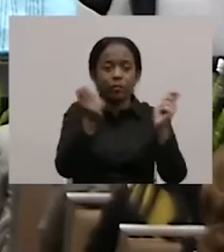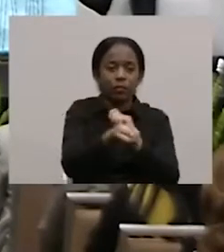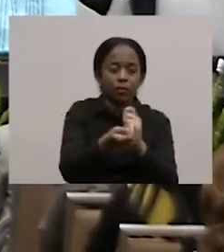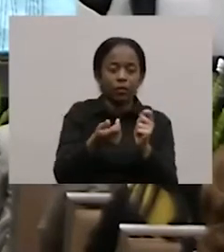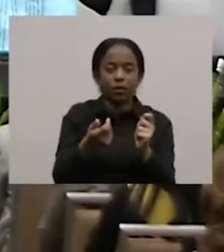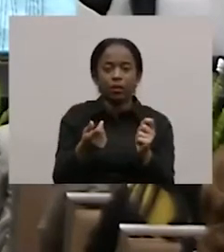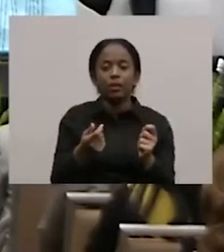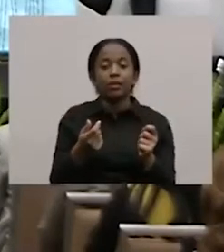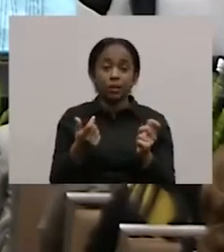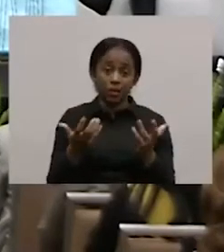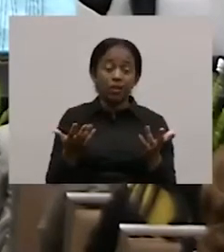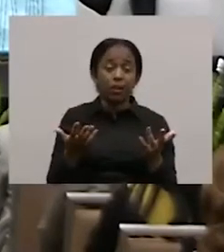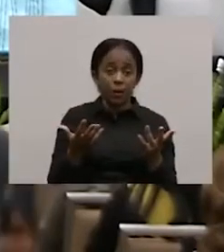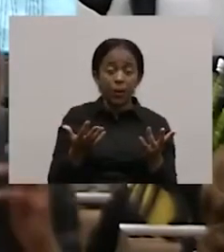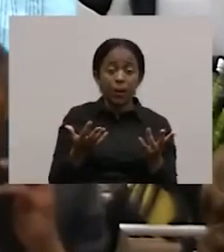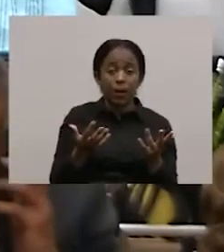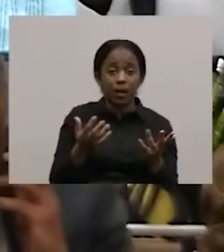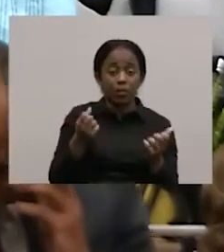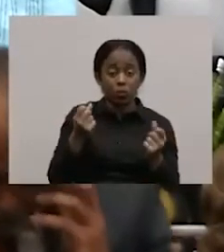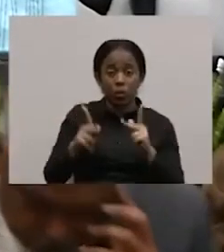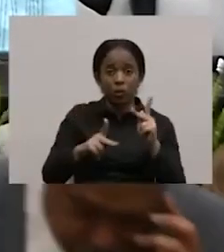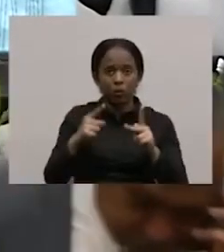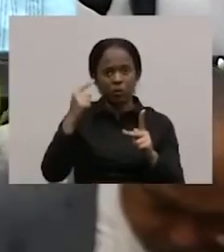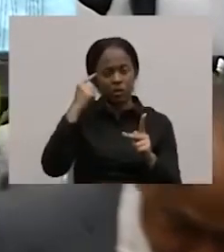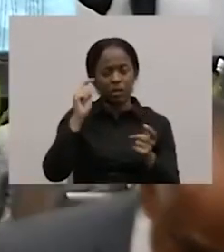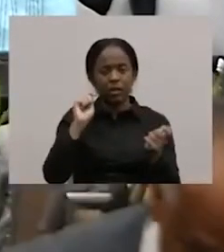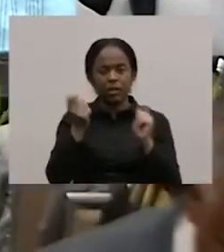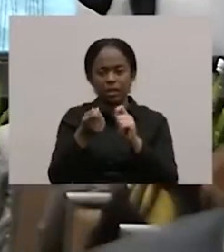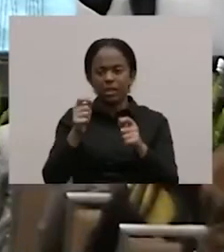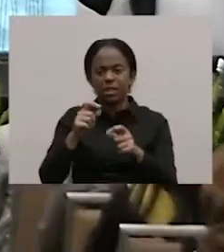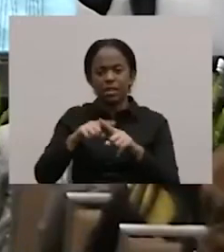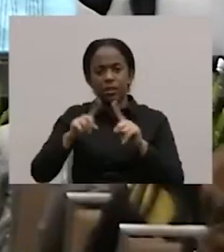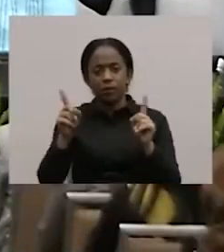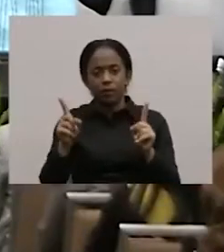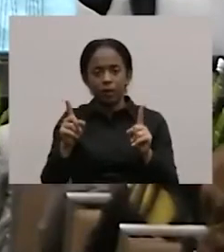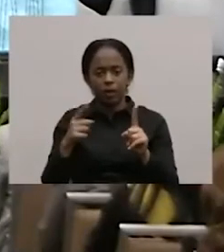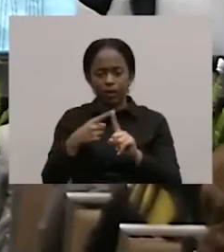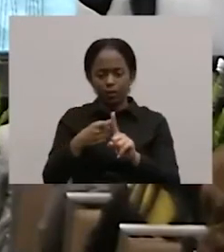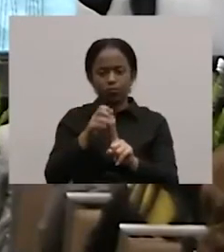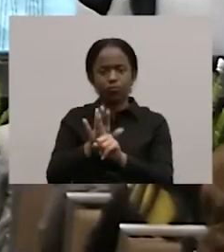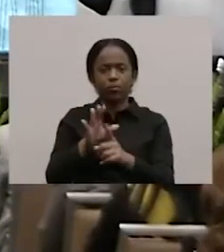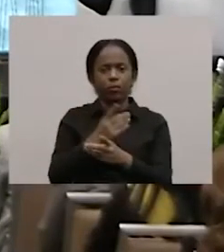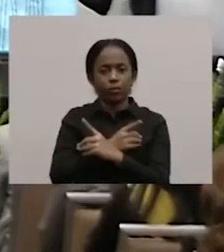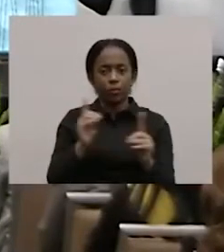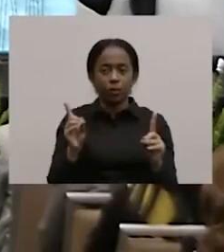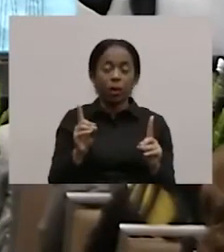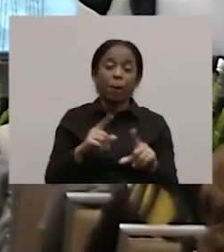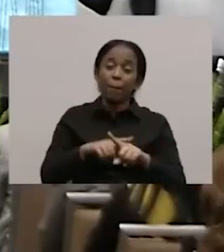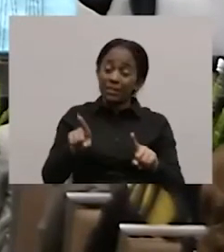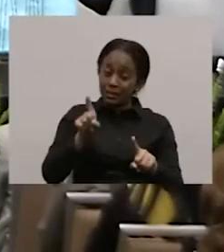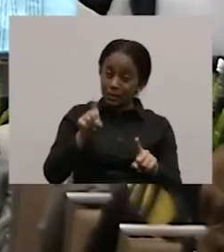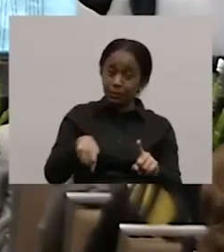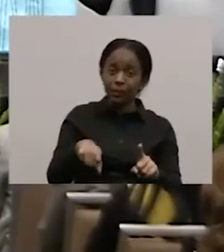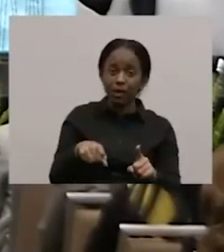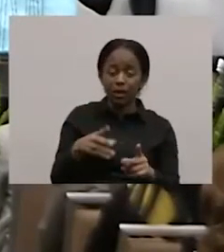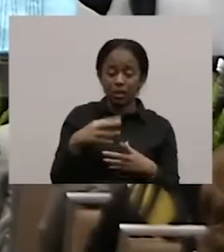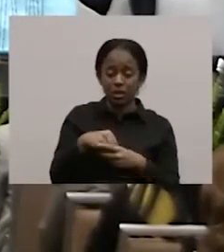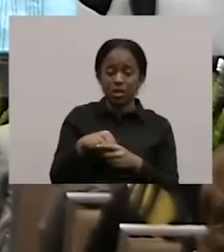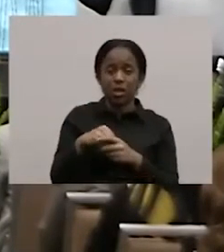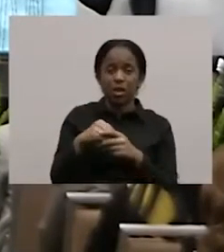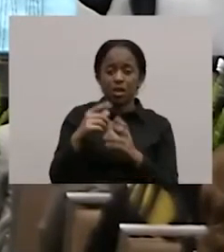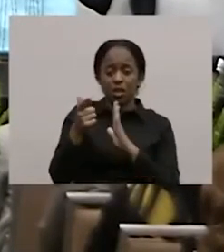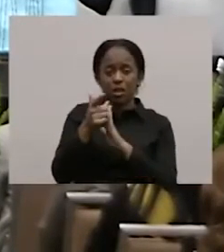norma incluso para el que piensa contrario a la democracia. Pero sí tienen que existir instancias y